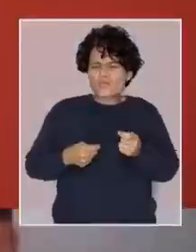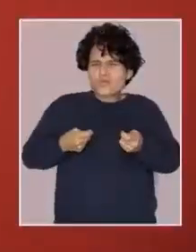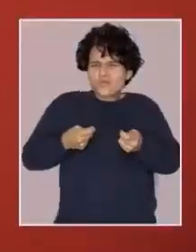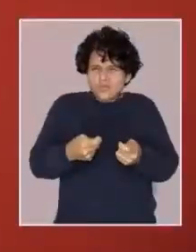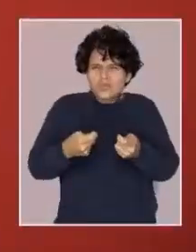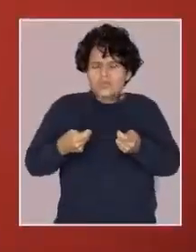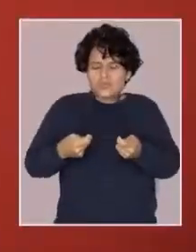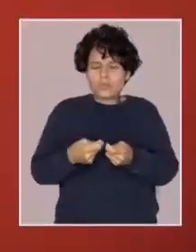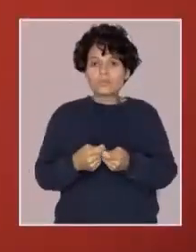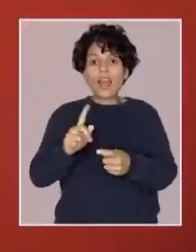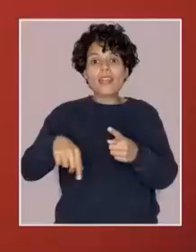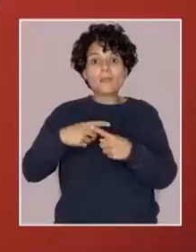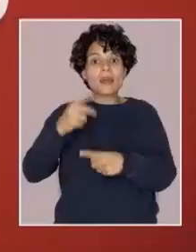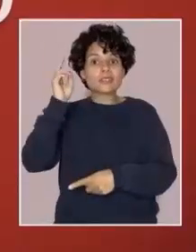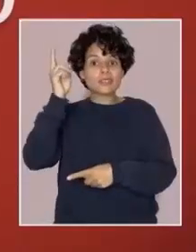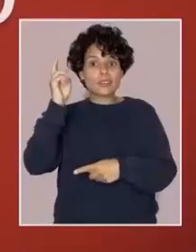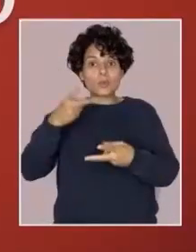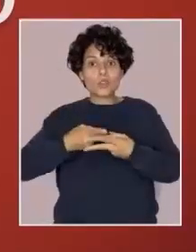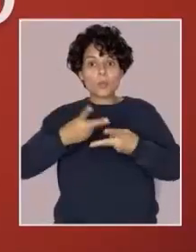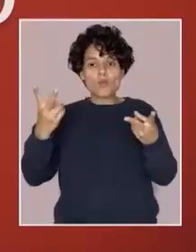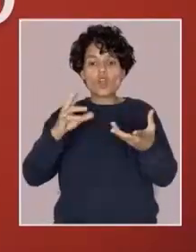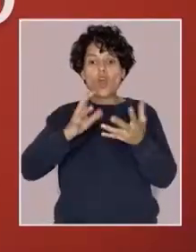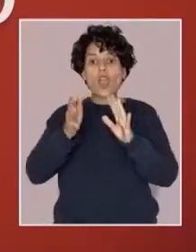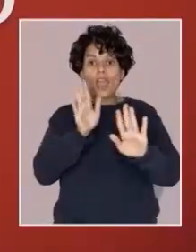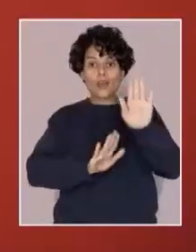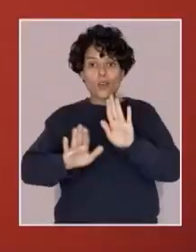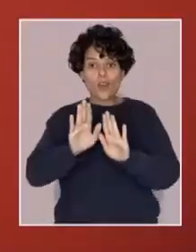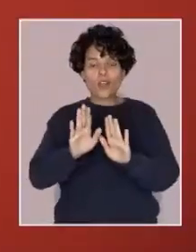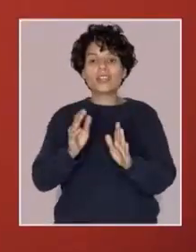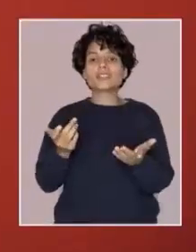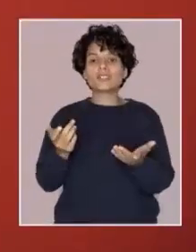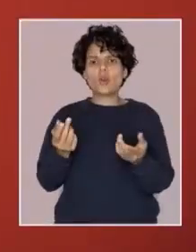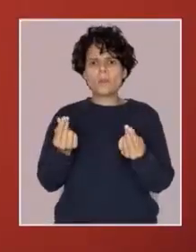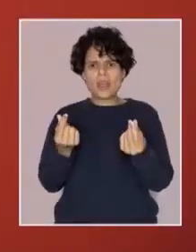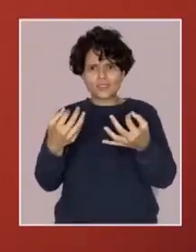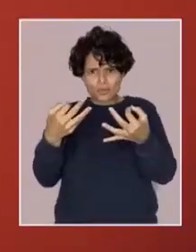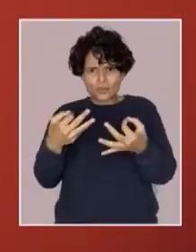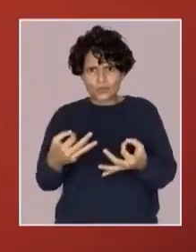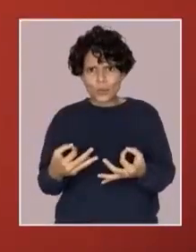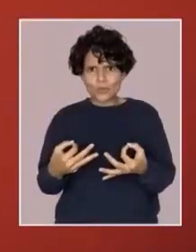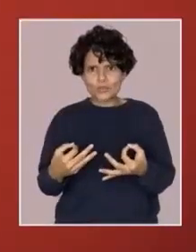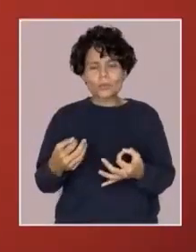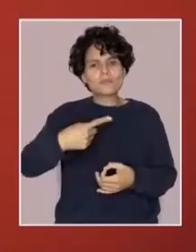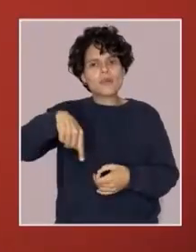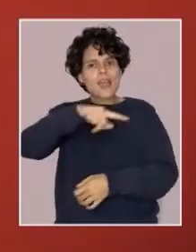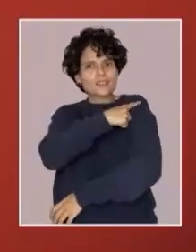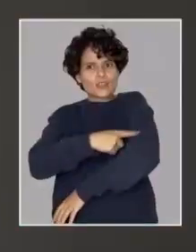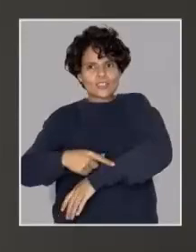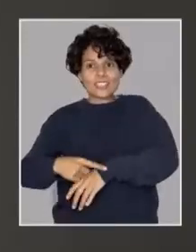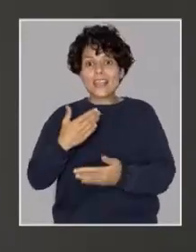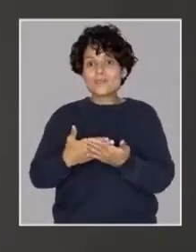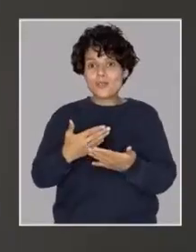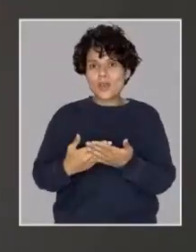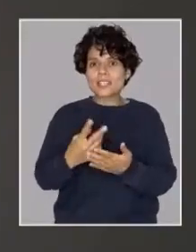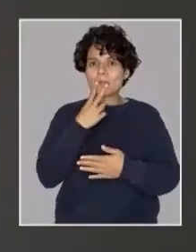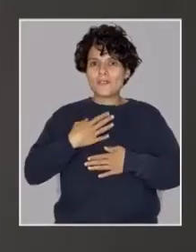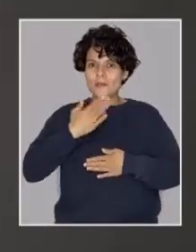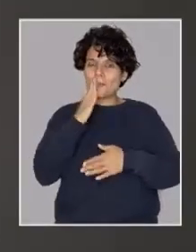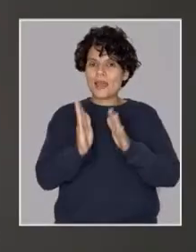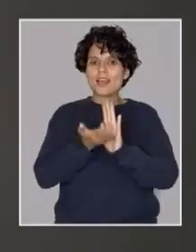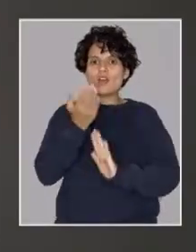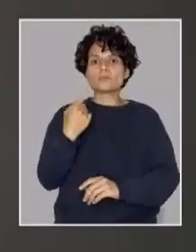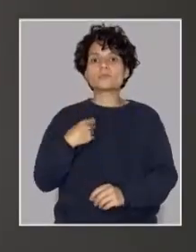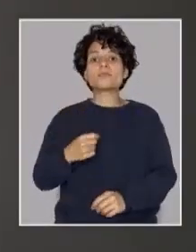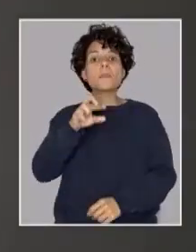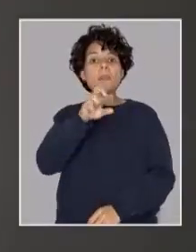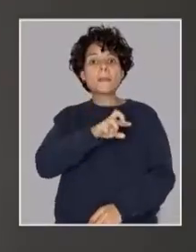público de calidad, ecológico y a precio justo para todo Chile. Propuestas para vivir mejor. Mi familia